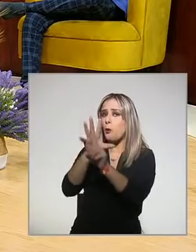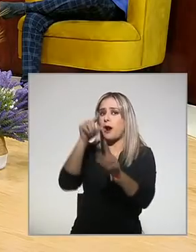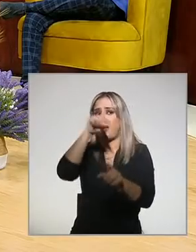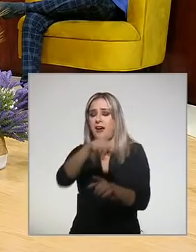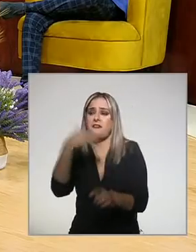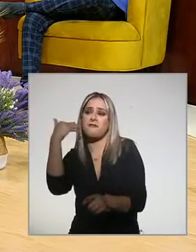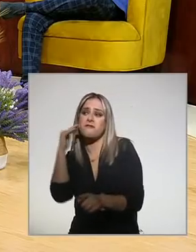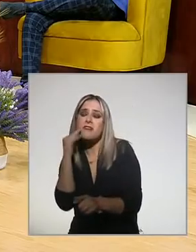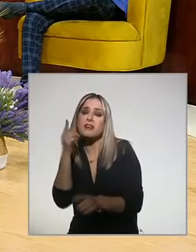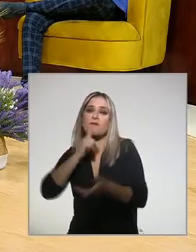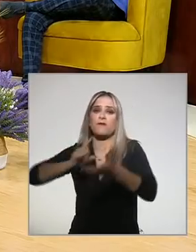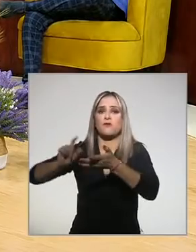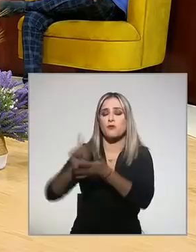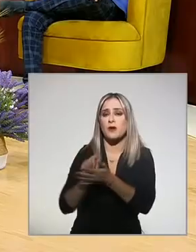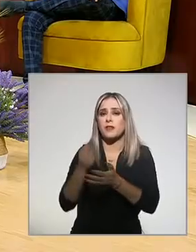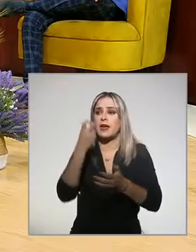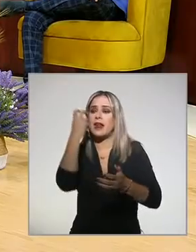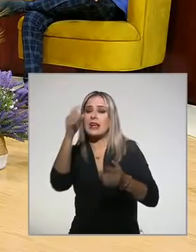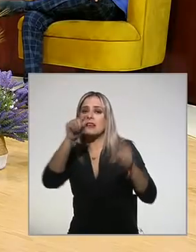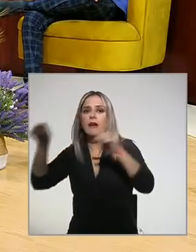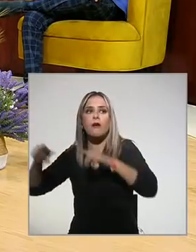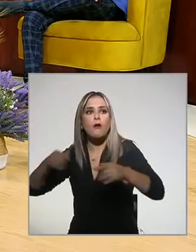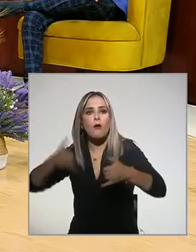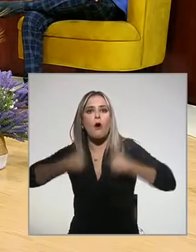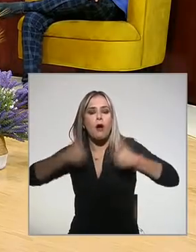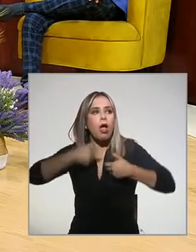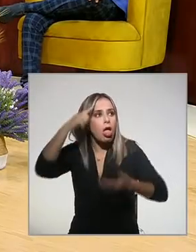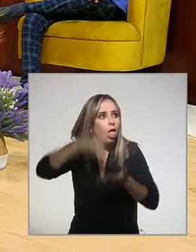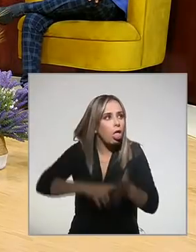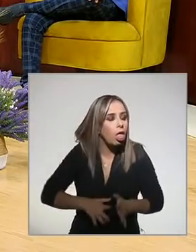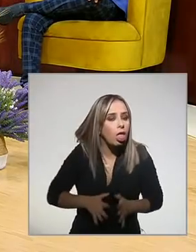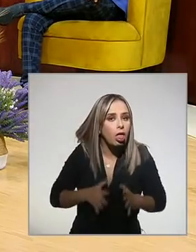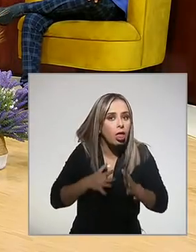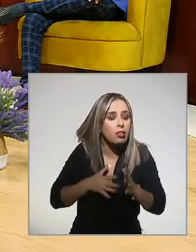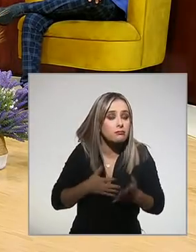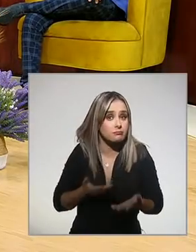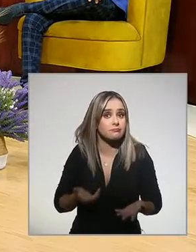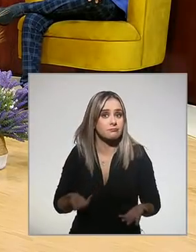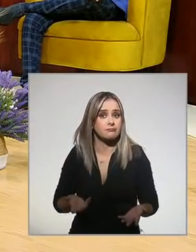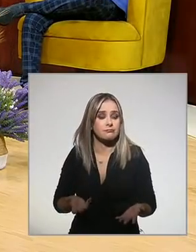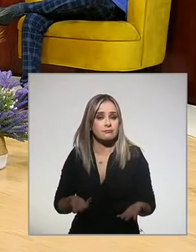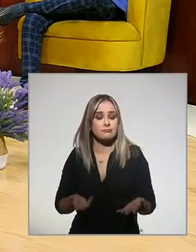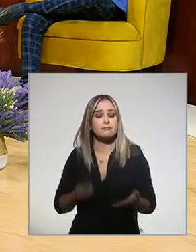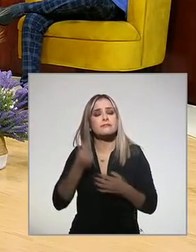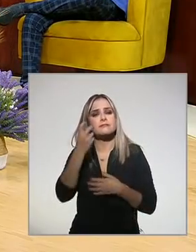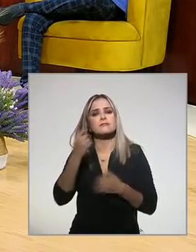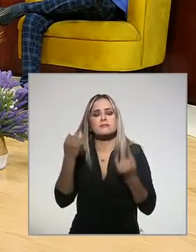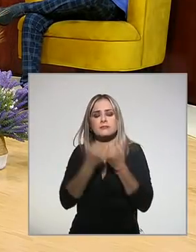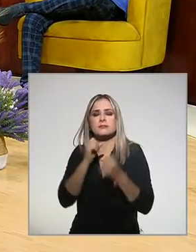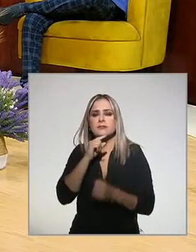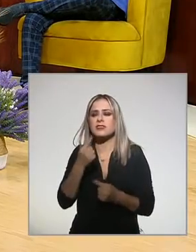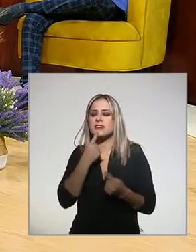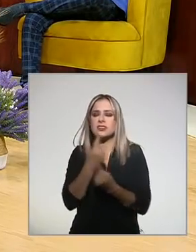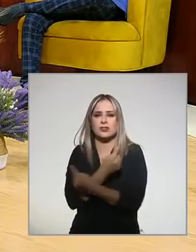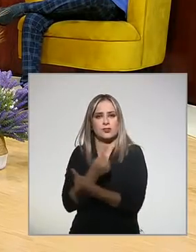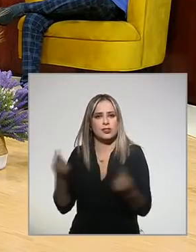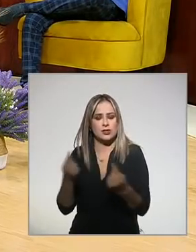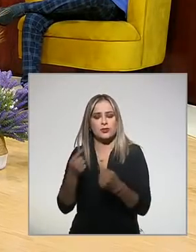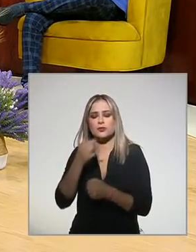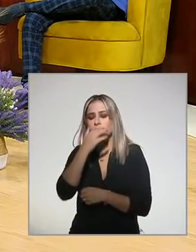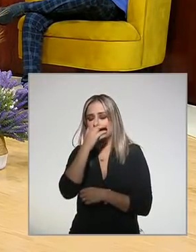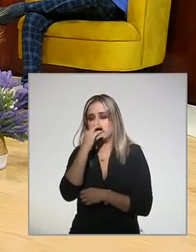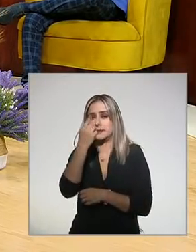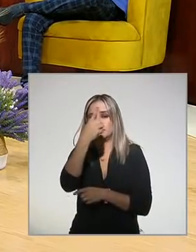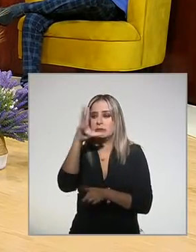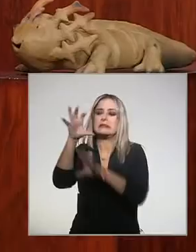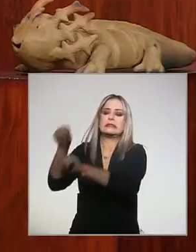yo creo que esa sería la primera reflexión. Por otro lado, también me llama la atención lo que decían las y los niños, ¿no? En el caso específico